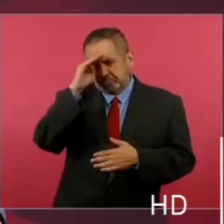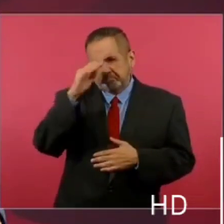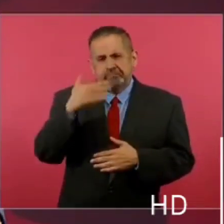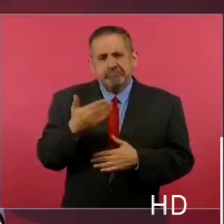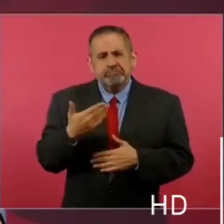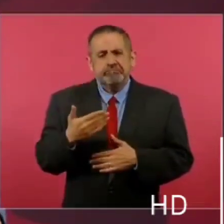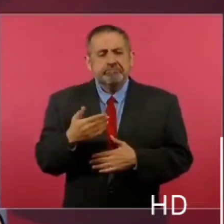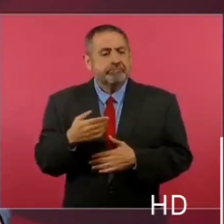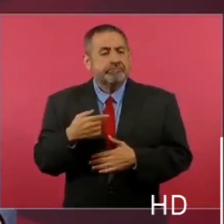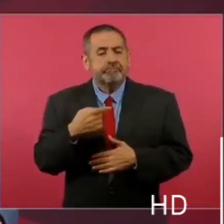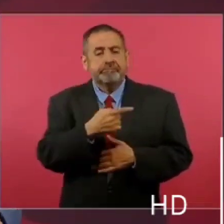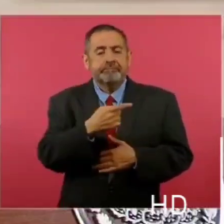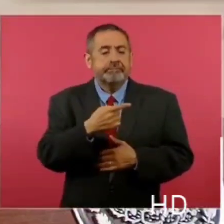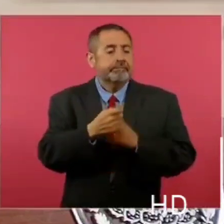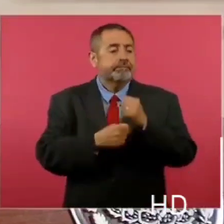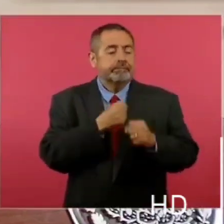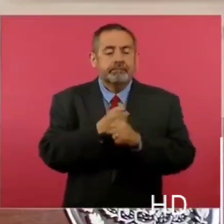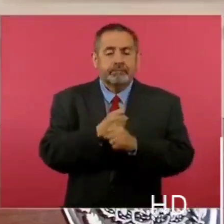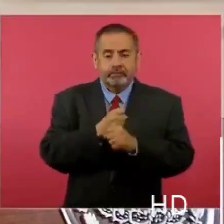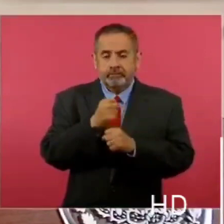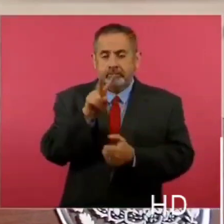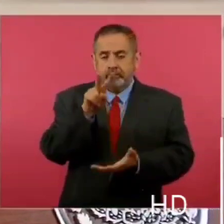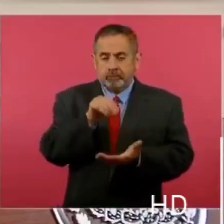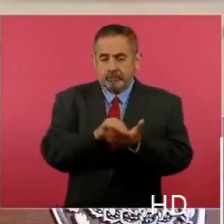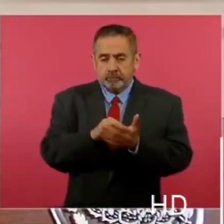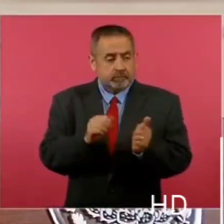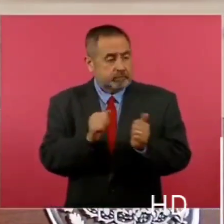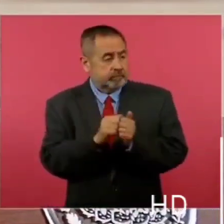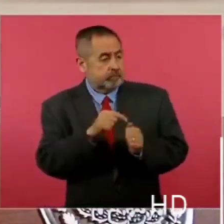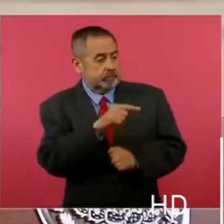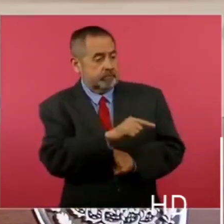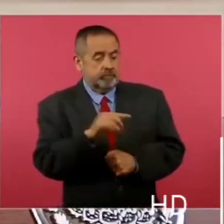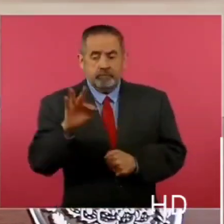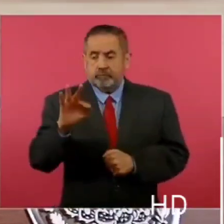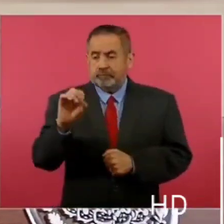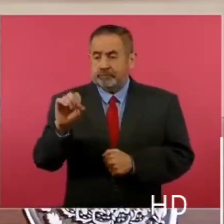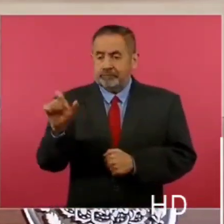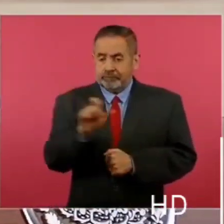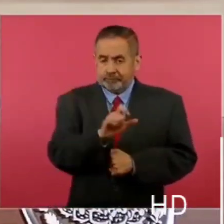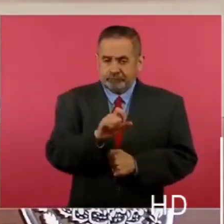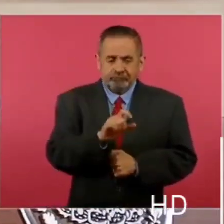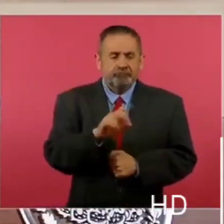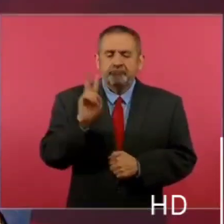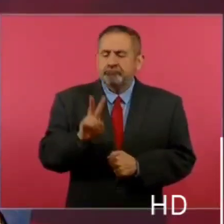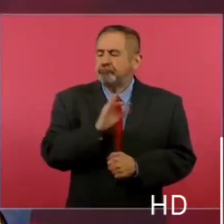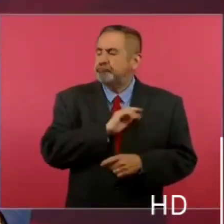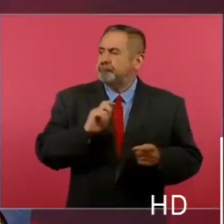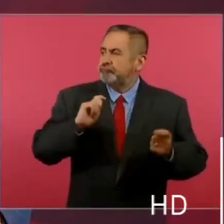que en el 2000 con Fox iba a haber un cambio.